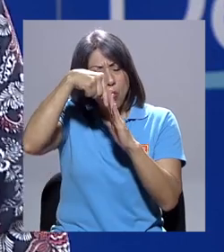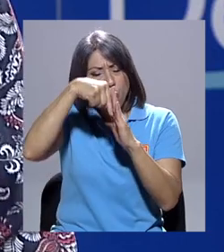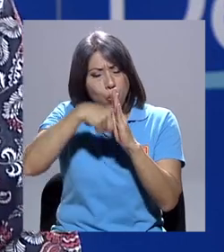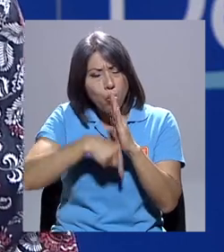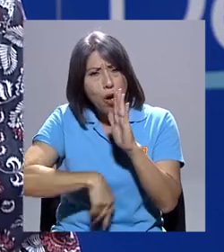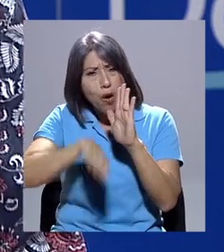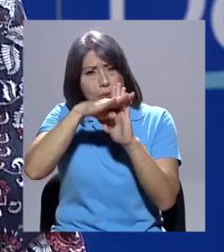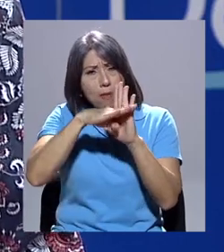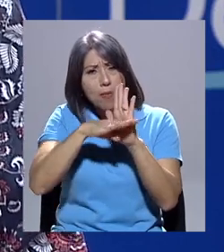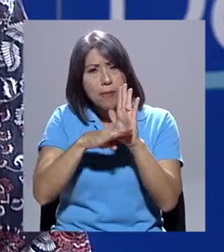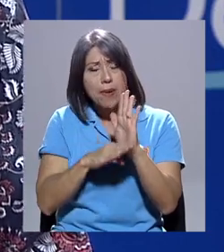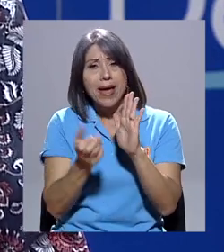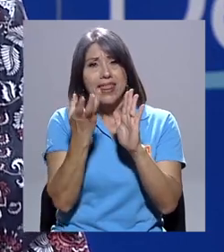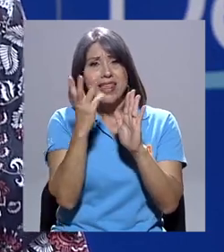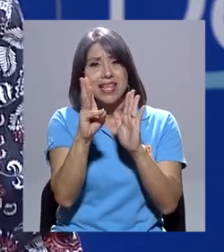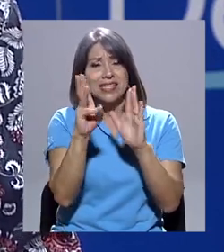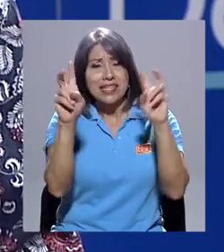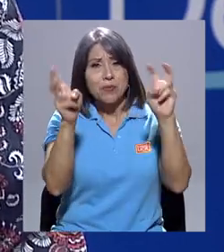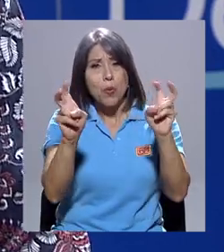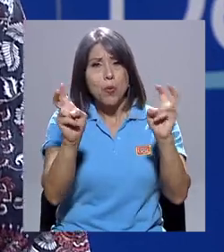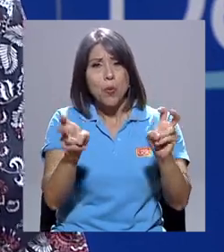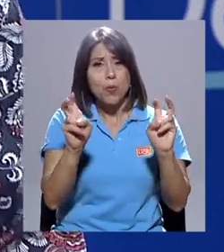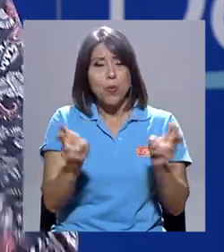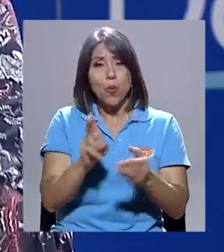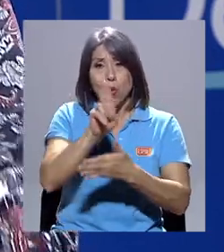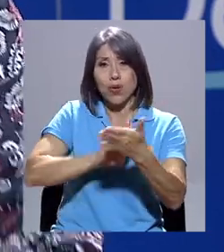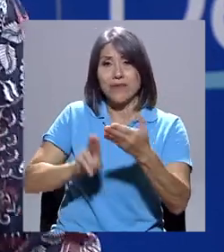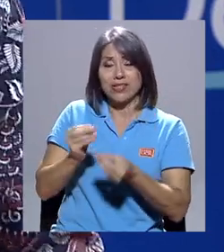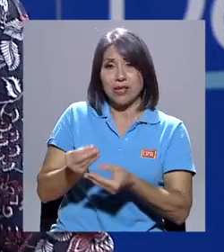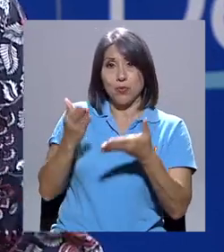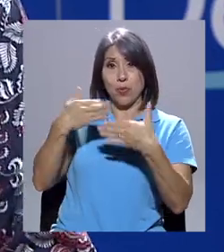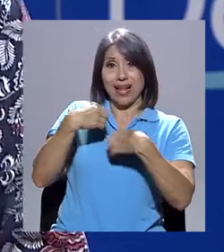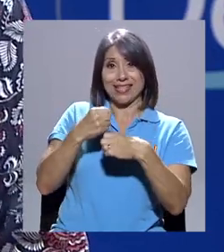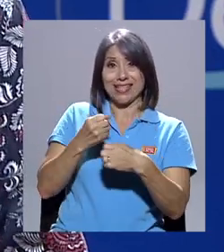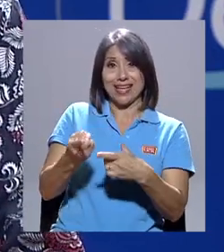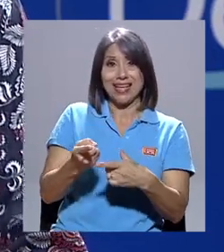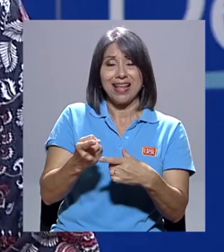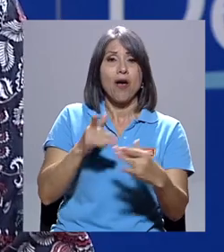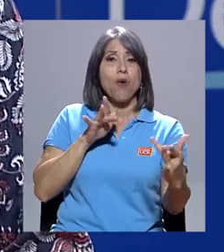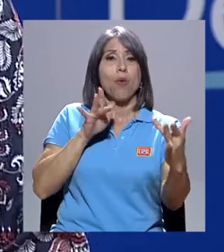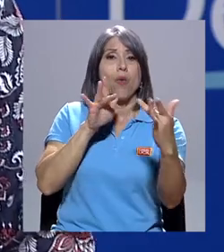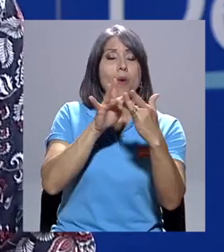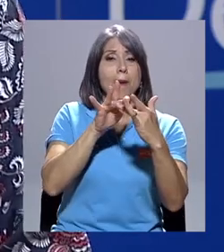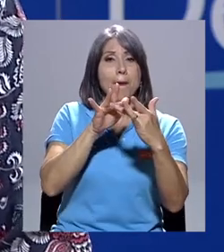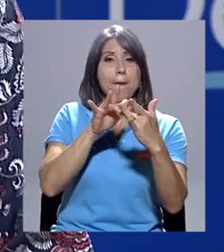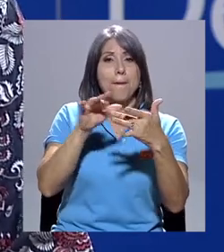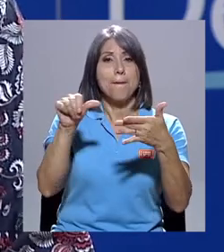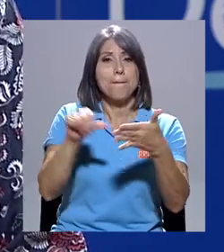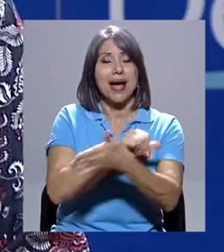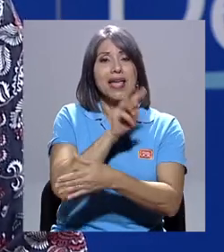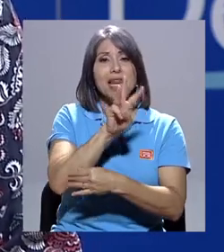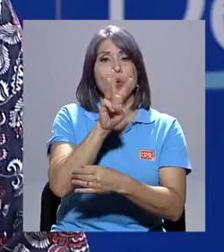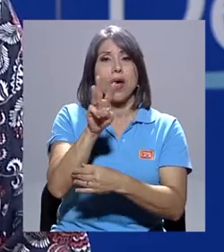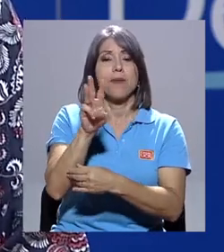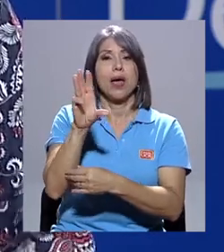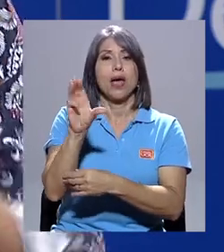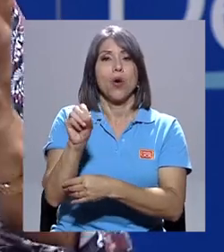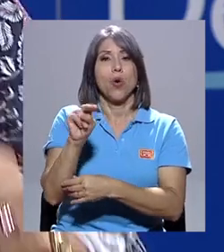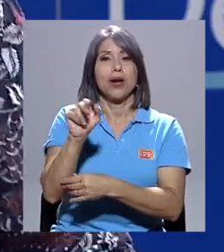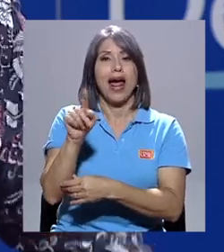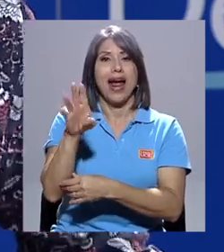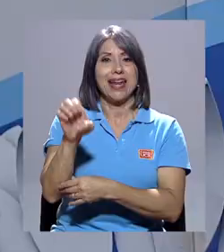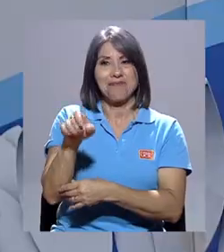puntos de esta propuesta que las universidades públicas hacen a través de canarias los invito a que visiten la página web de con área y ahí podrán encontrar el documento